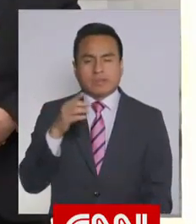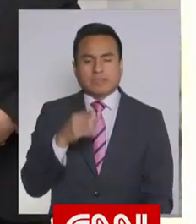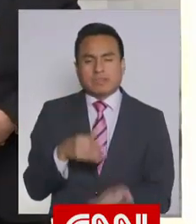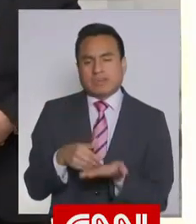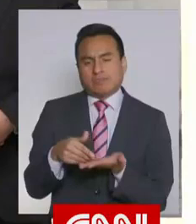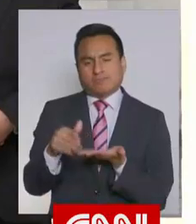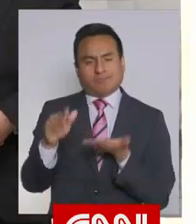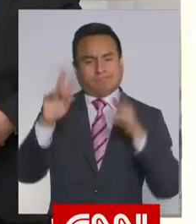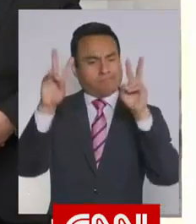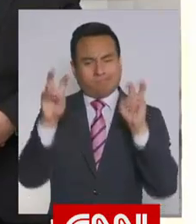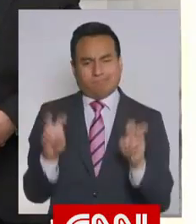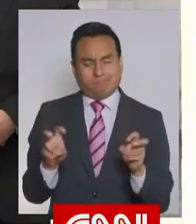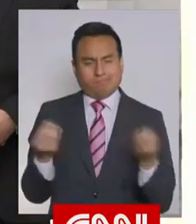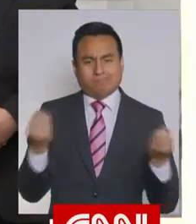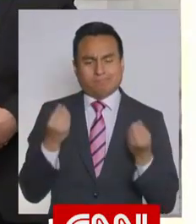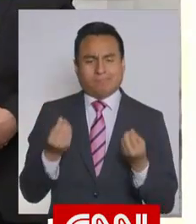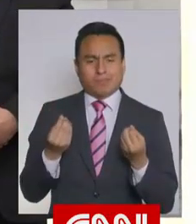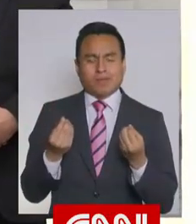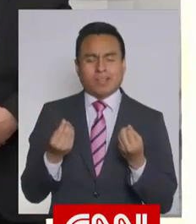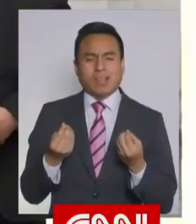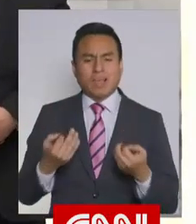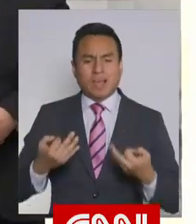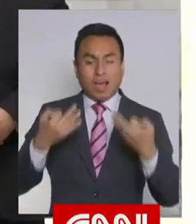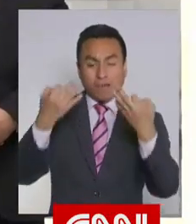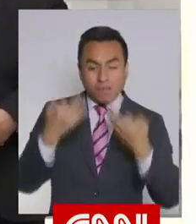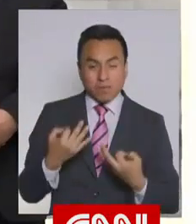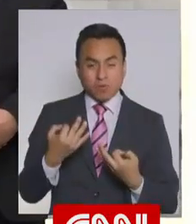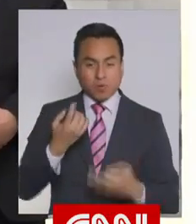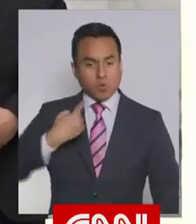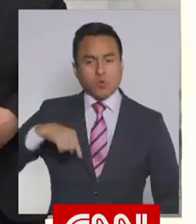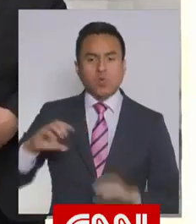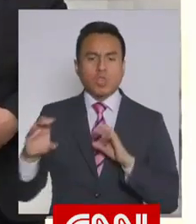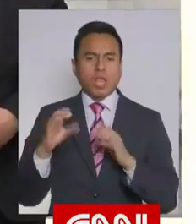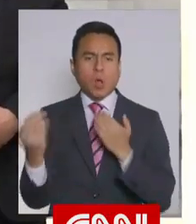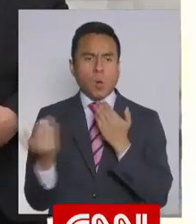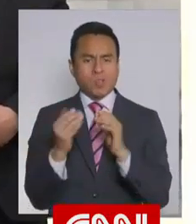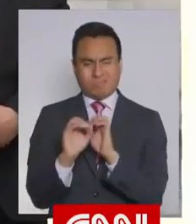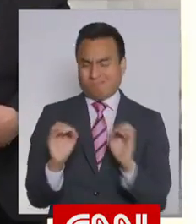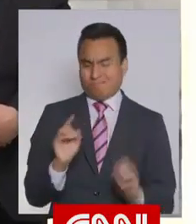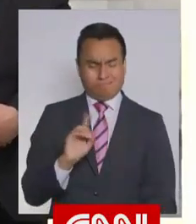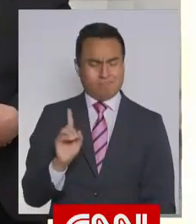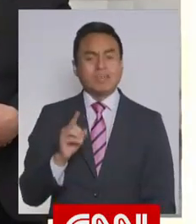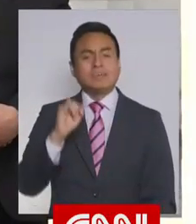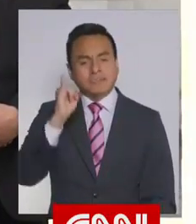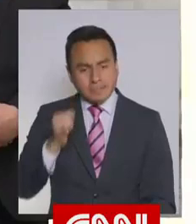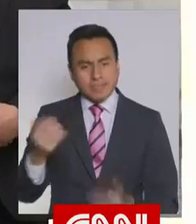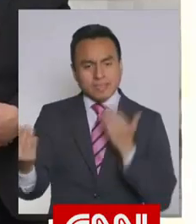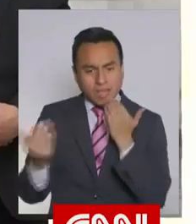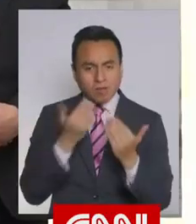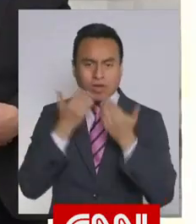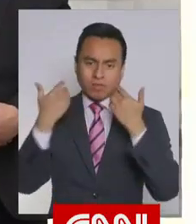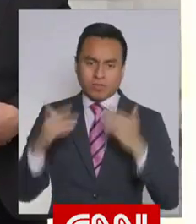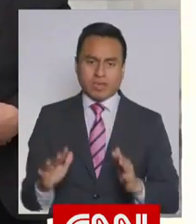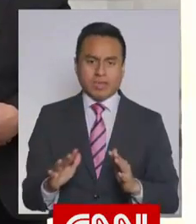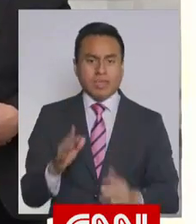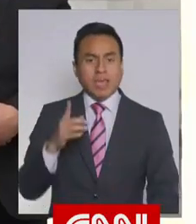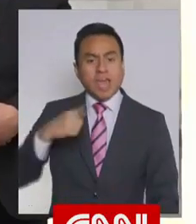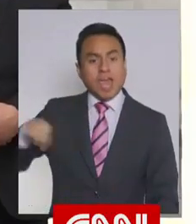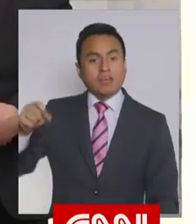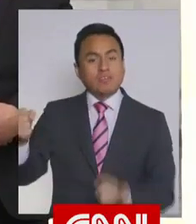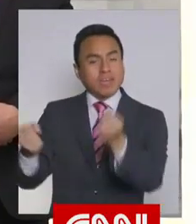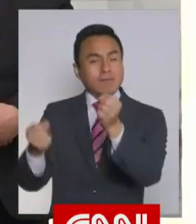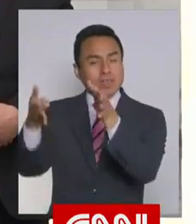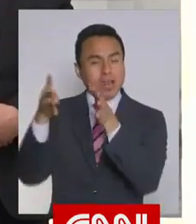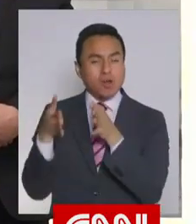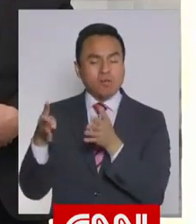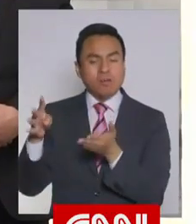camiones frente al la última oferta del gobierno lo escuchamos se ha dialogado y ellos han rechazado